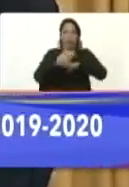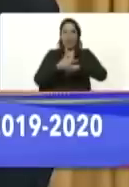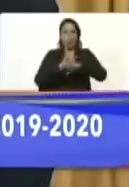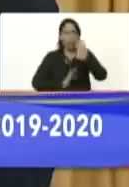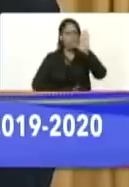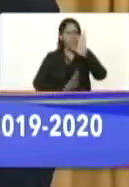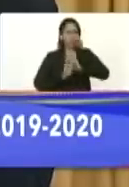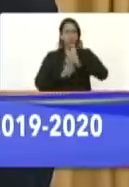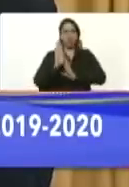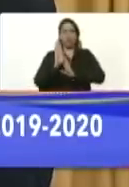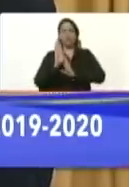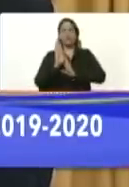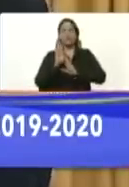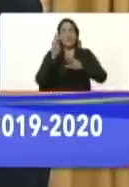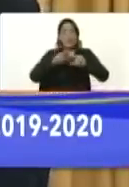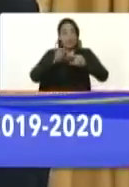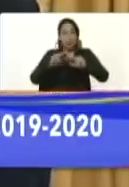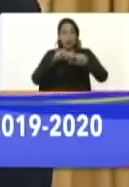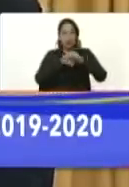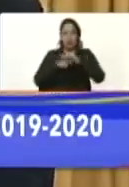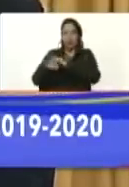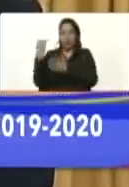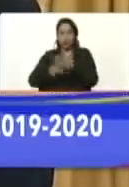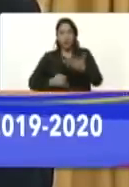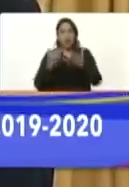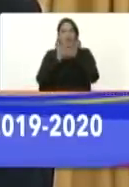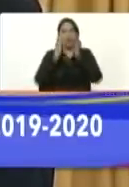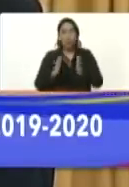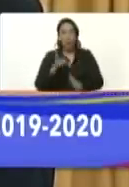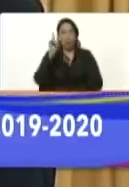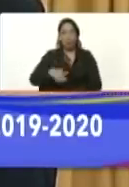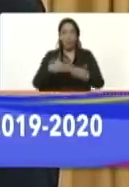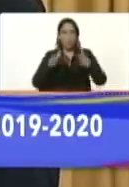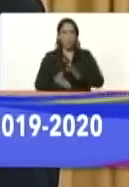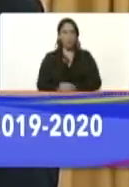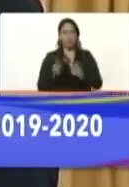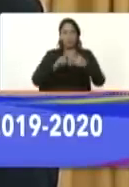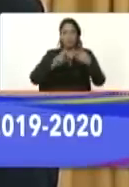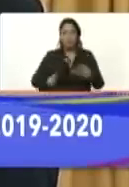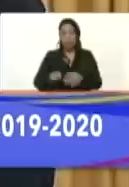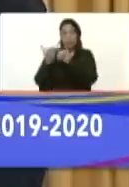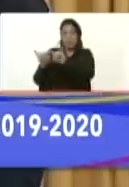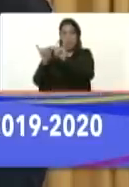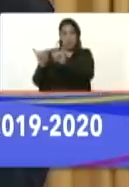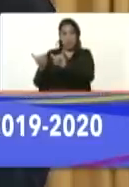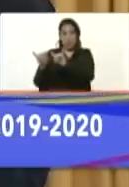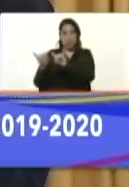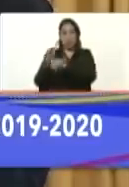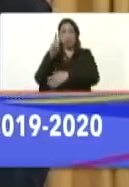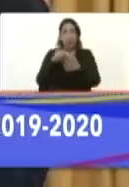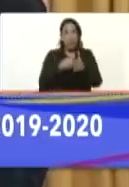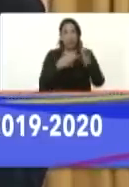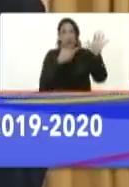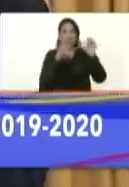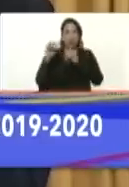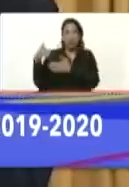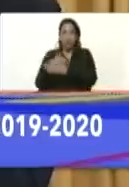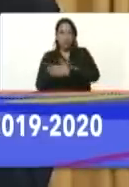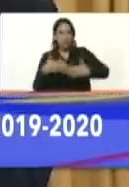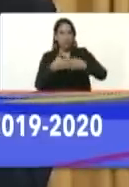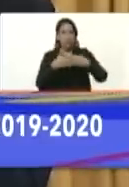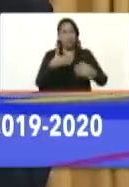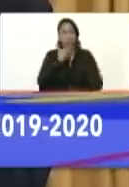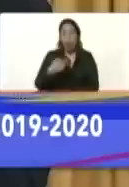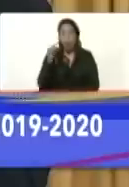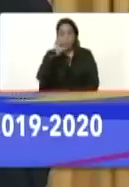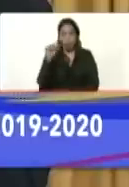su matrícula y esta escuela que hoy está inaugurando también son con recursos que usted dio son más de 2 mil 800 millones de bolívares